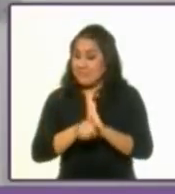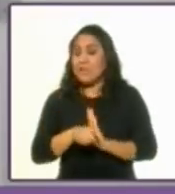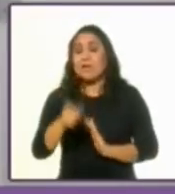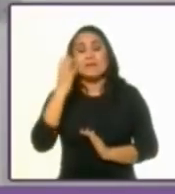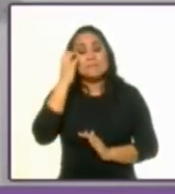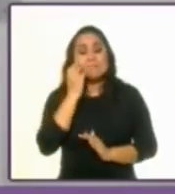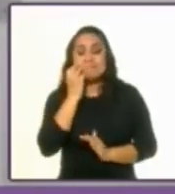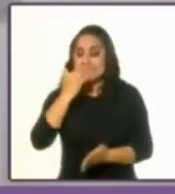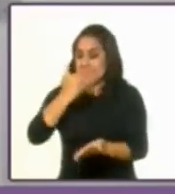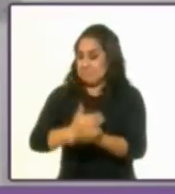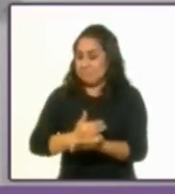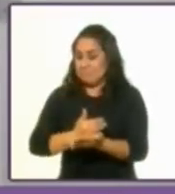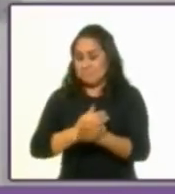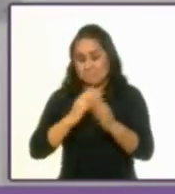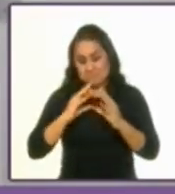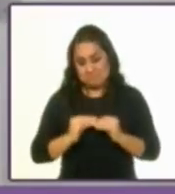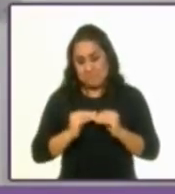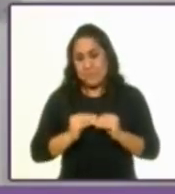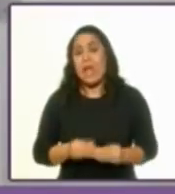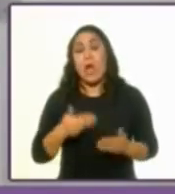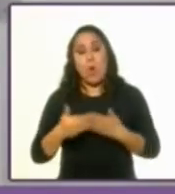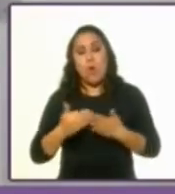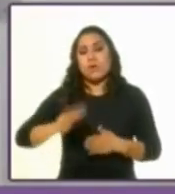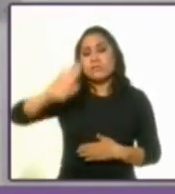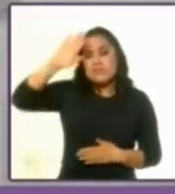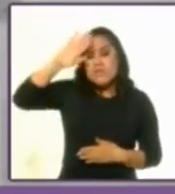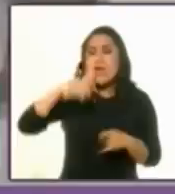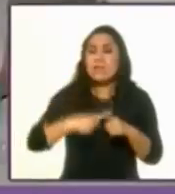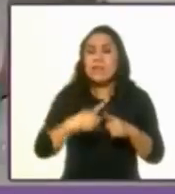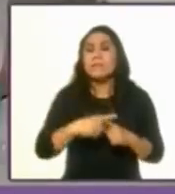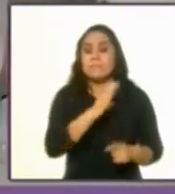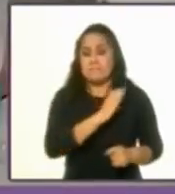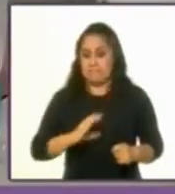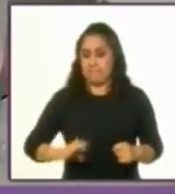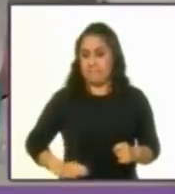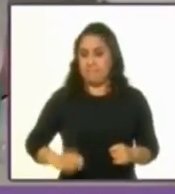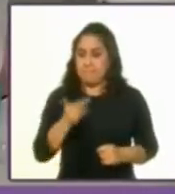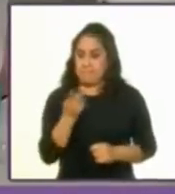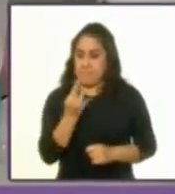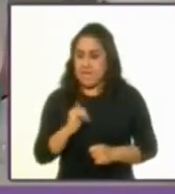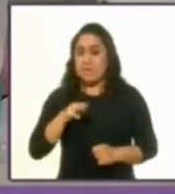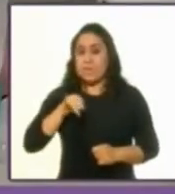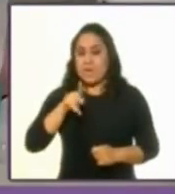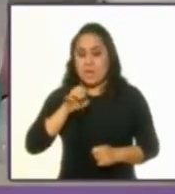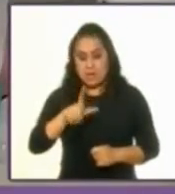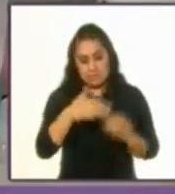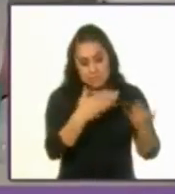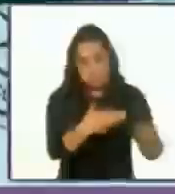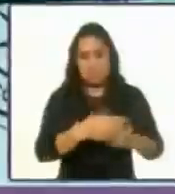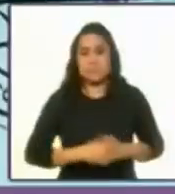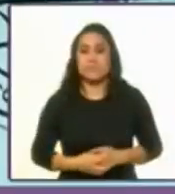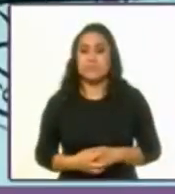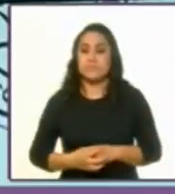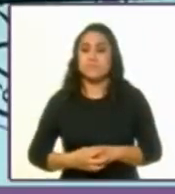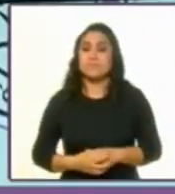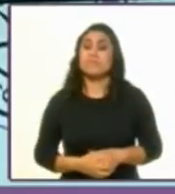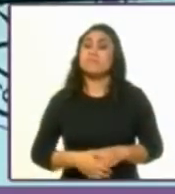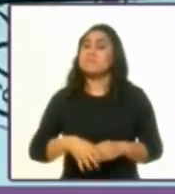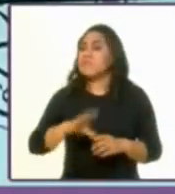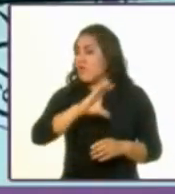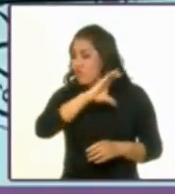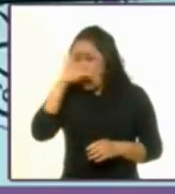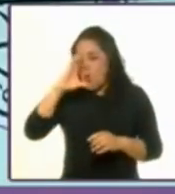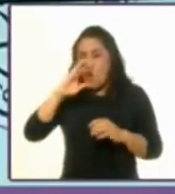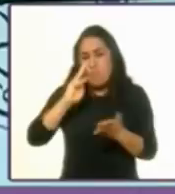marco rascón ha terminado su tiempo y ha pedido el turno también el candidato del pri mikel arriola adelante otra foto multas